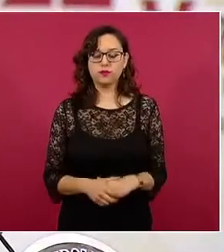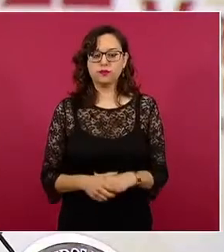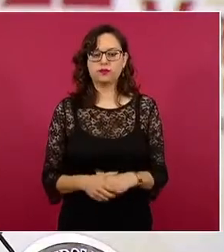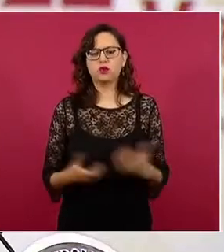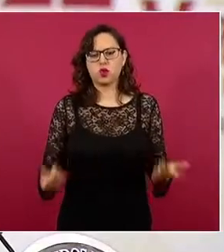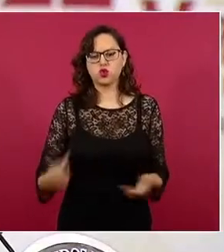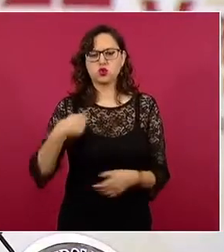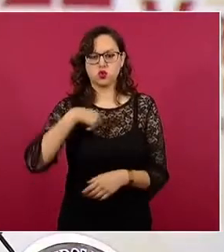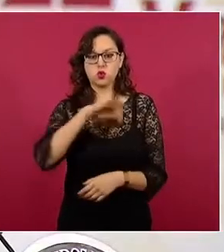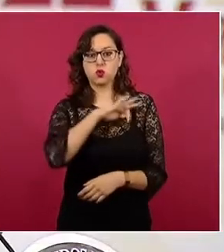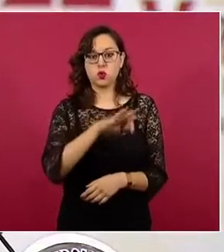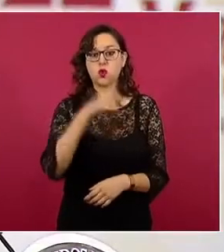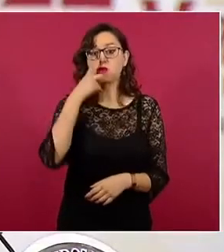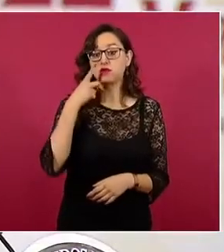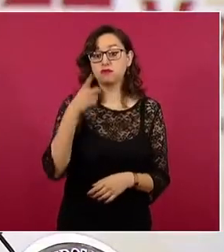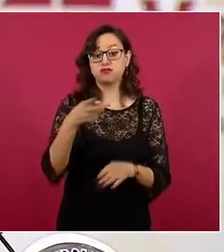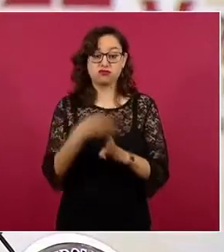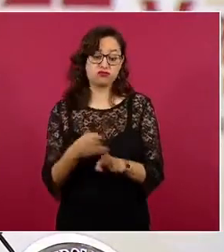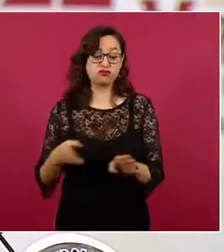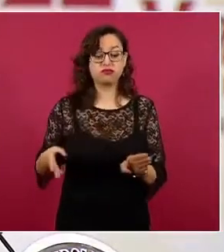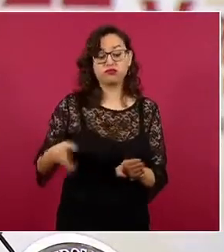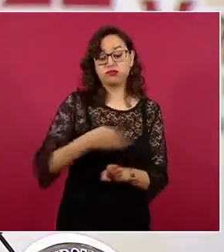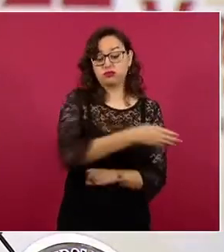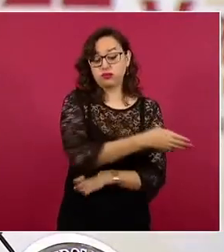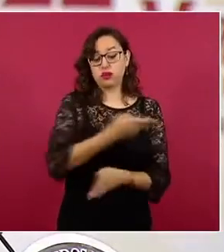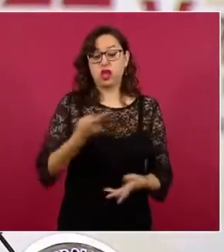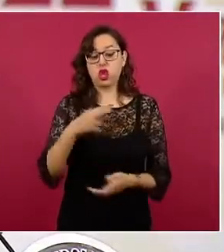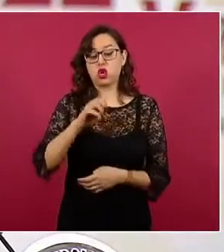que el modelo neoliberal, meritocrático, conductista,